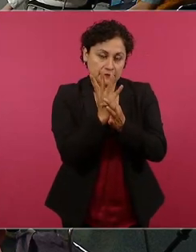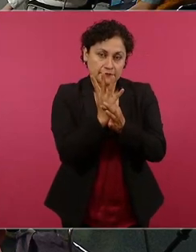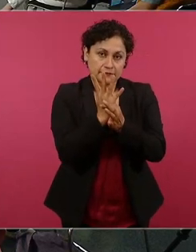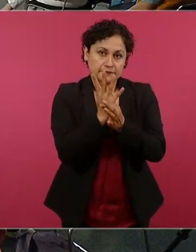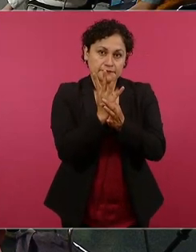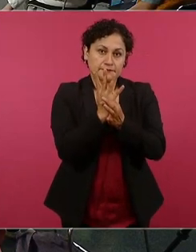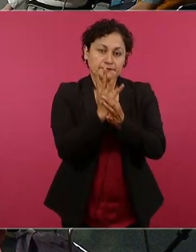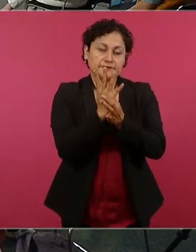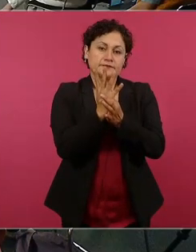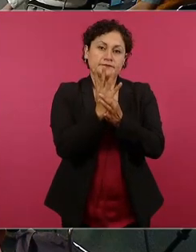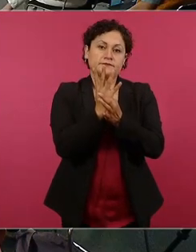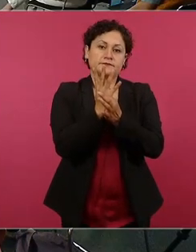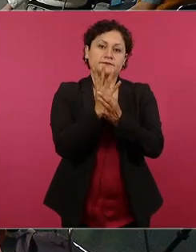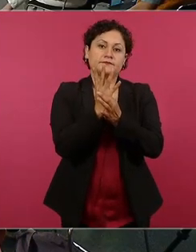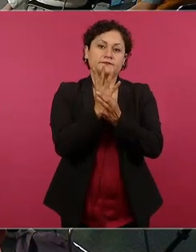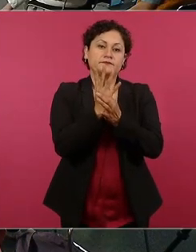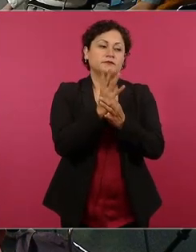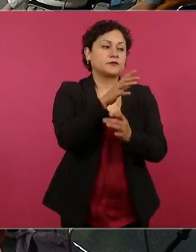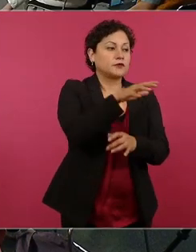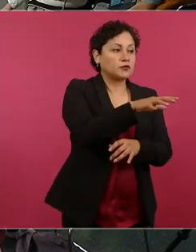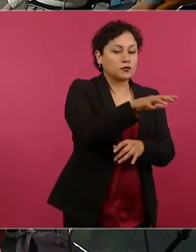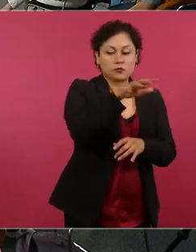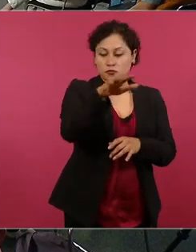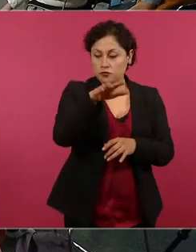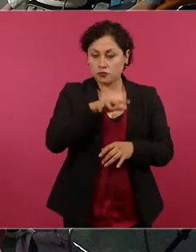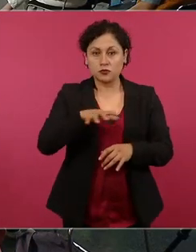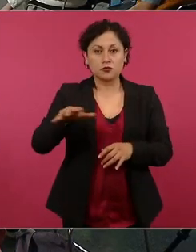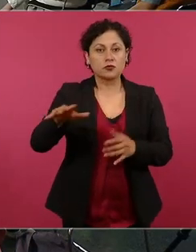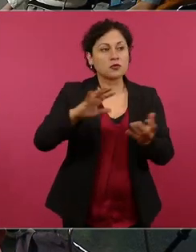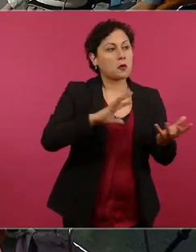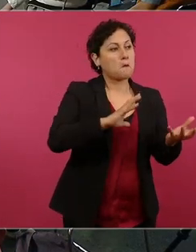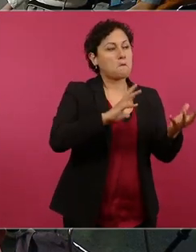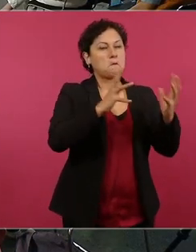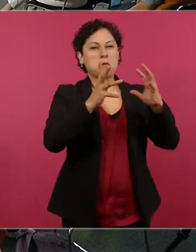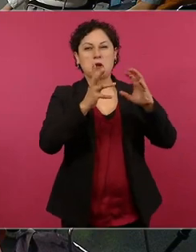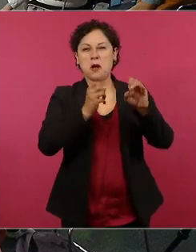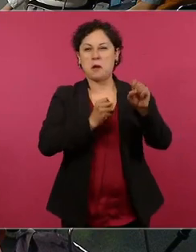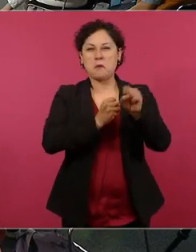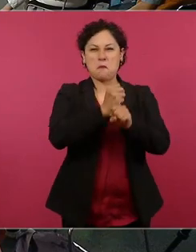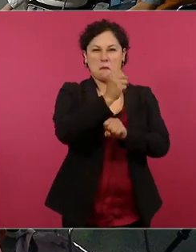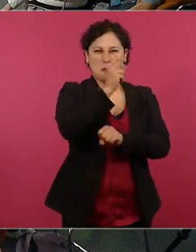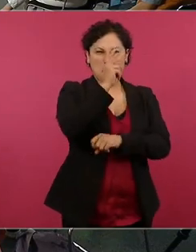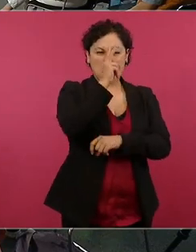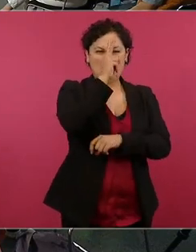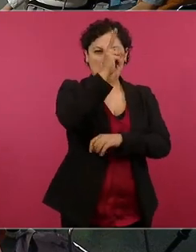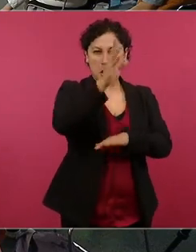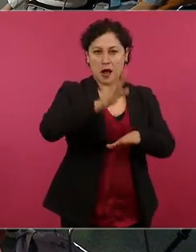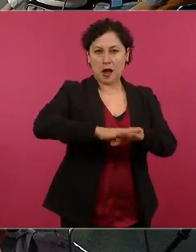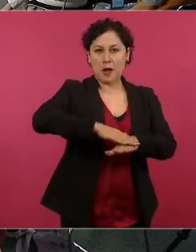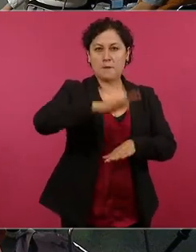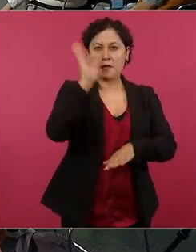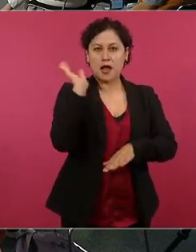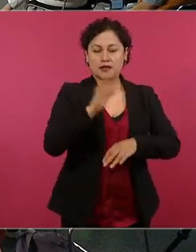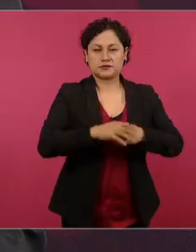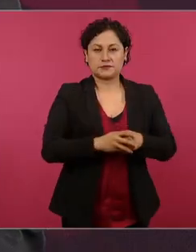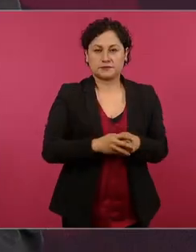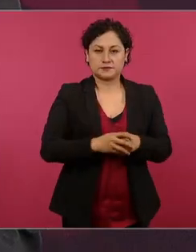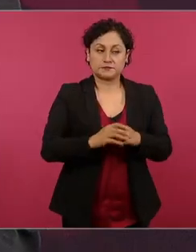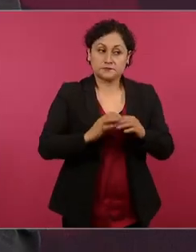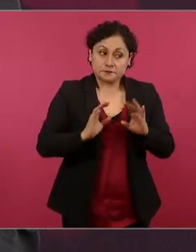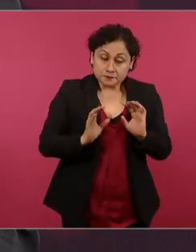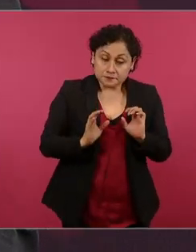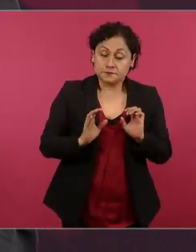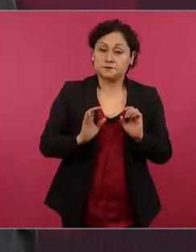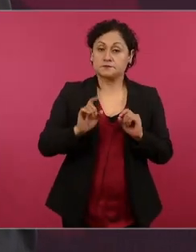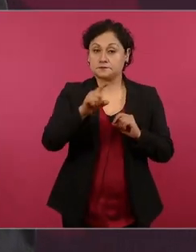son más violentas en México. todo con miras a las elecciones.